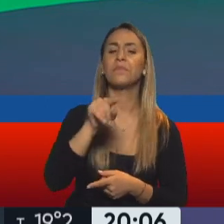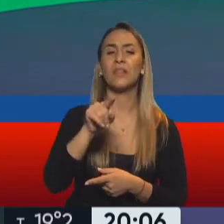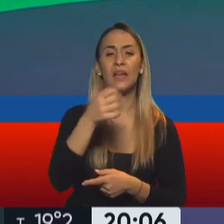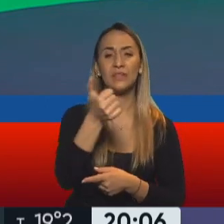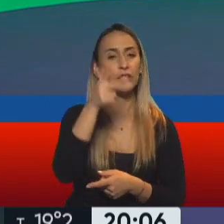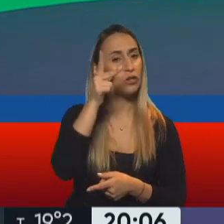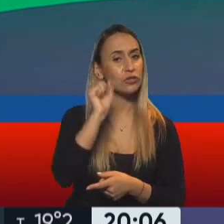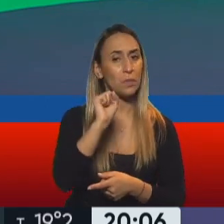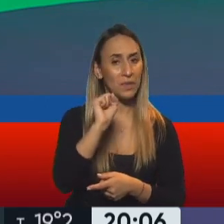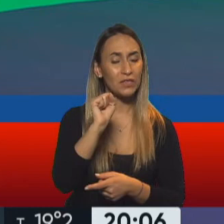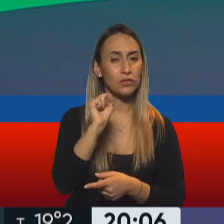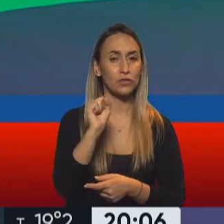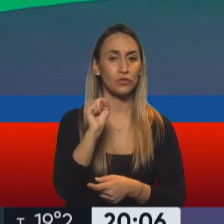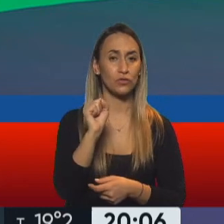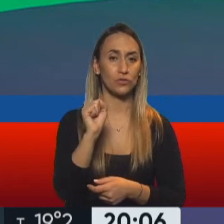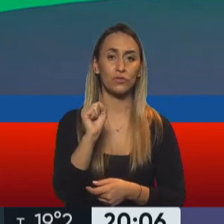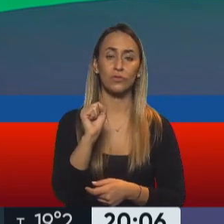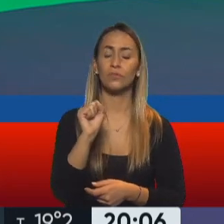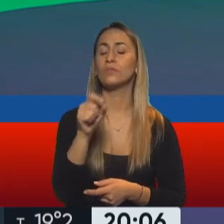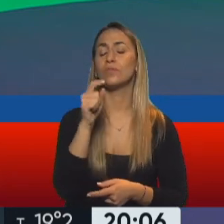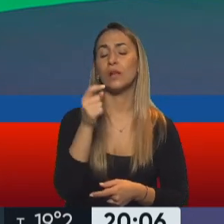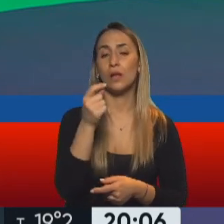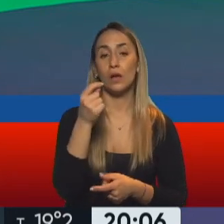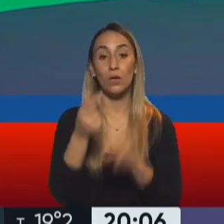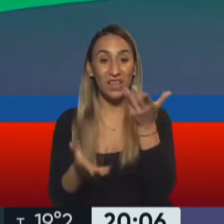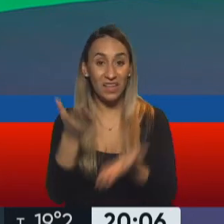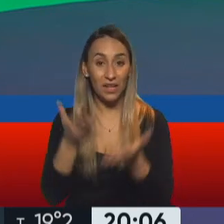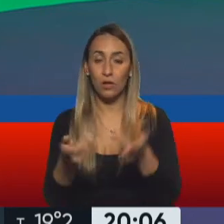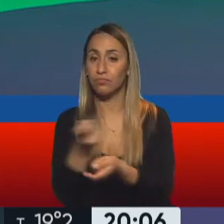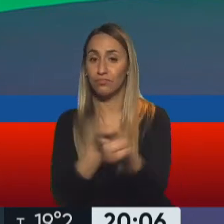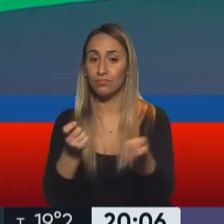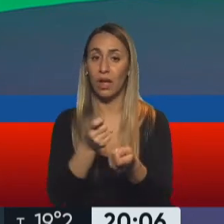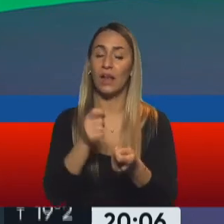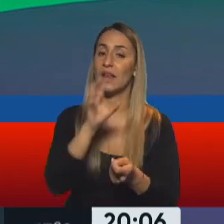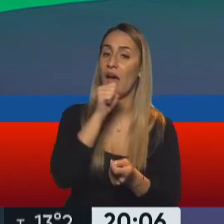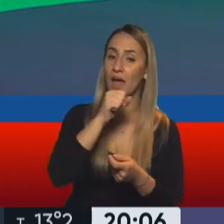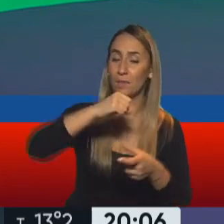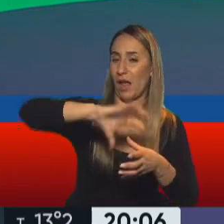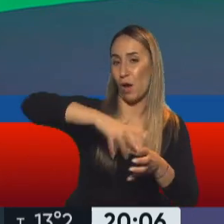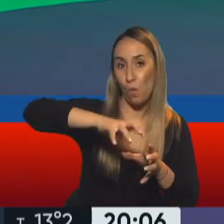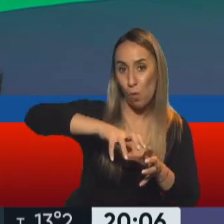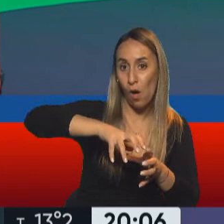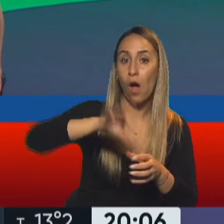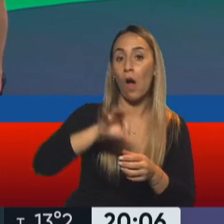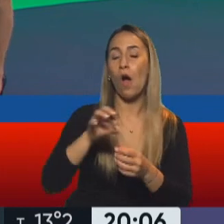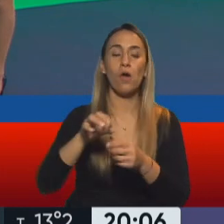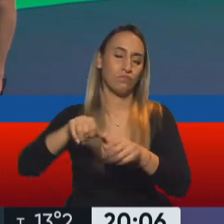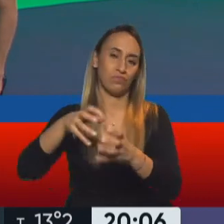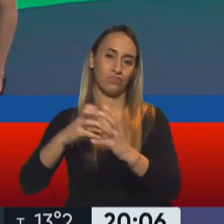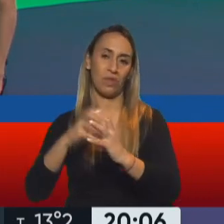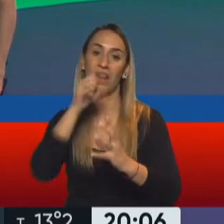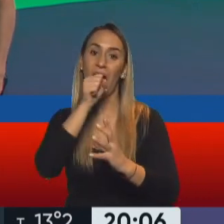pesos en la variante comercial, tanto para jugo como para naranja ombligo. Por otra